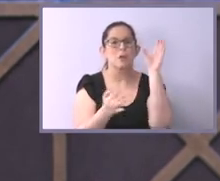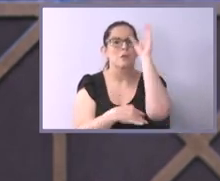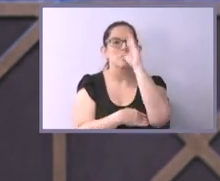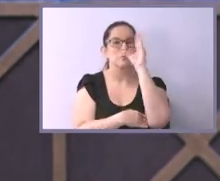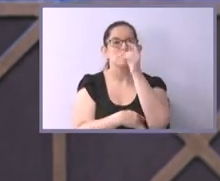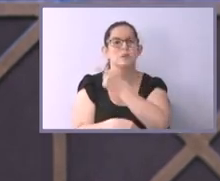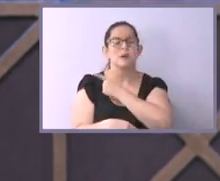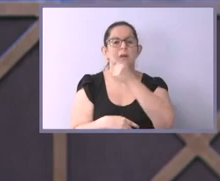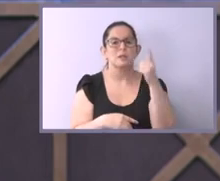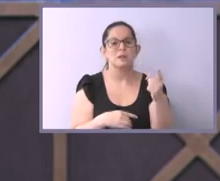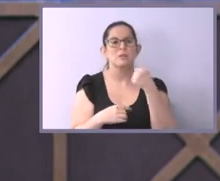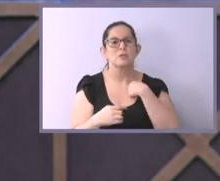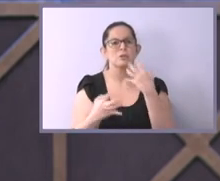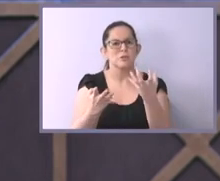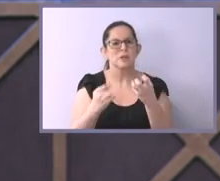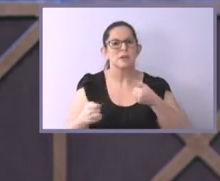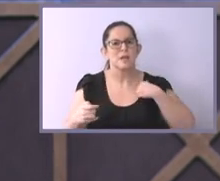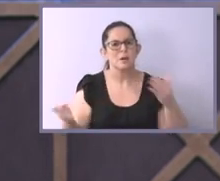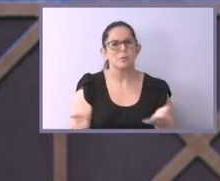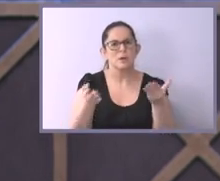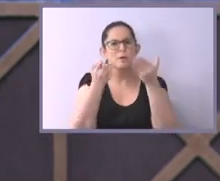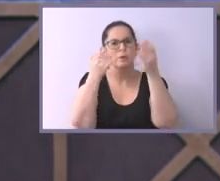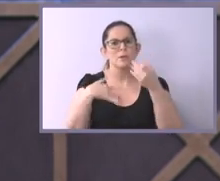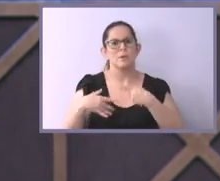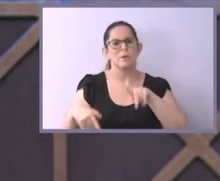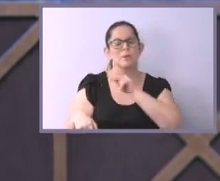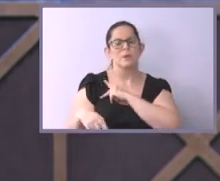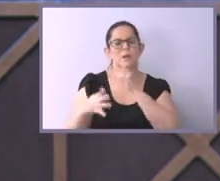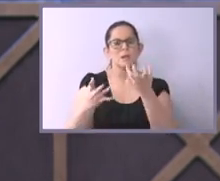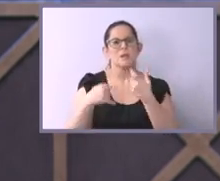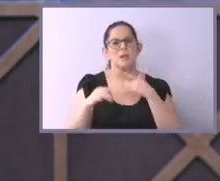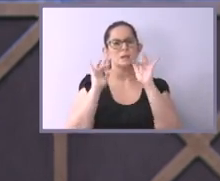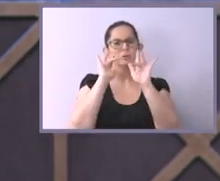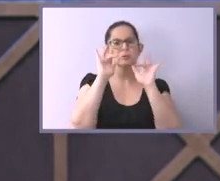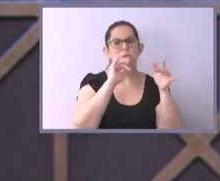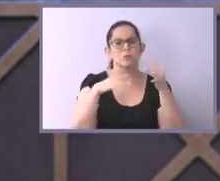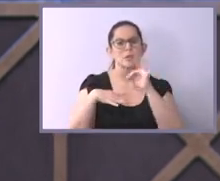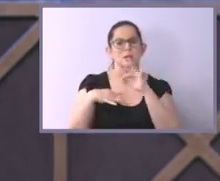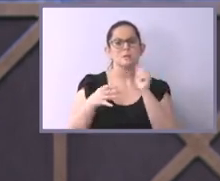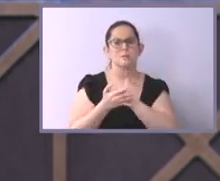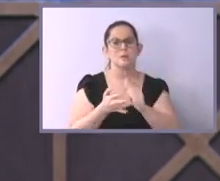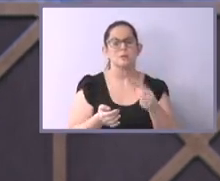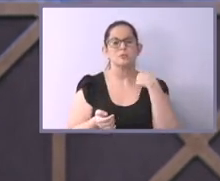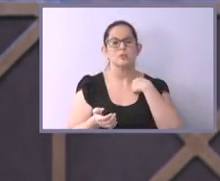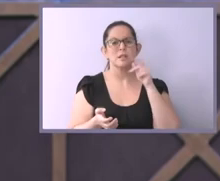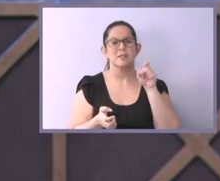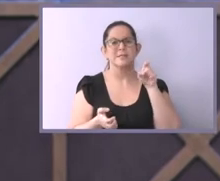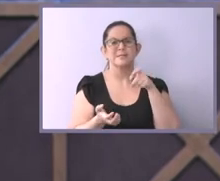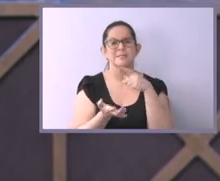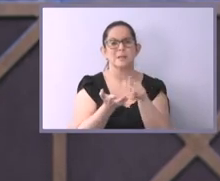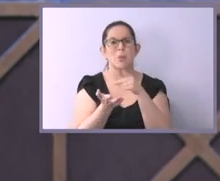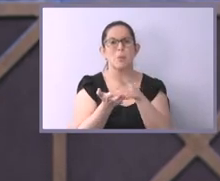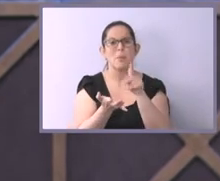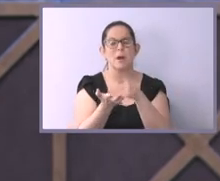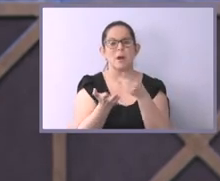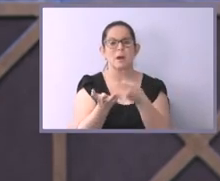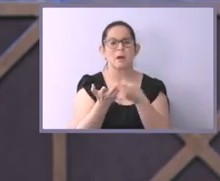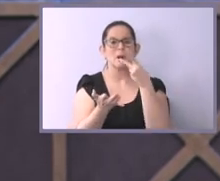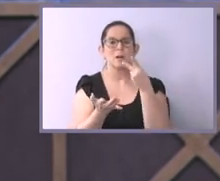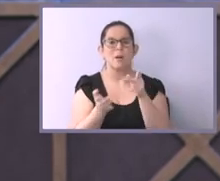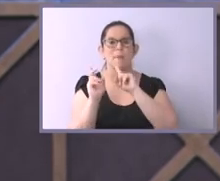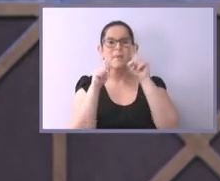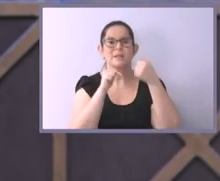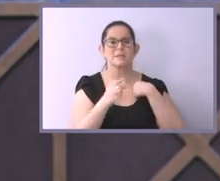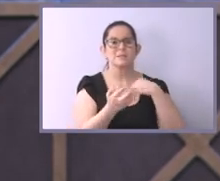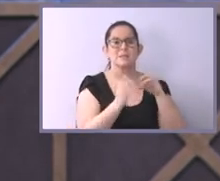de Dios. Quieres un avivamiento personal, quieres un toque del Espíritu Santo, hay un precio que tienes que pagar. Vayan ustedes y